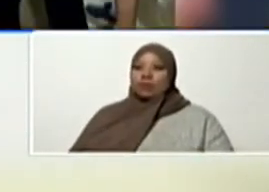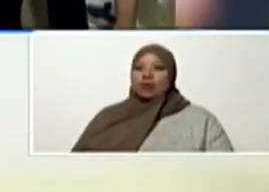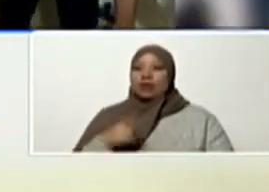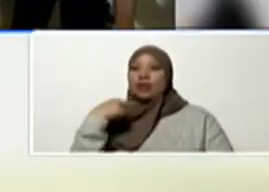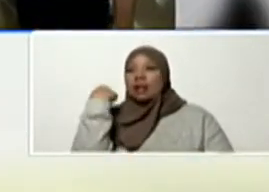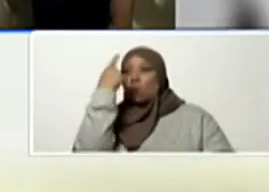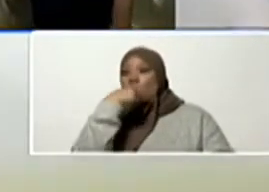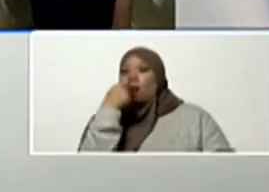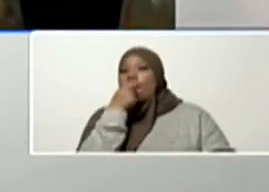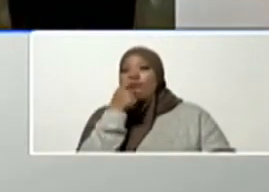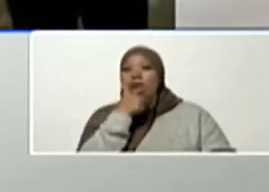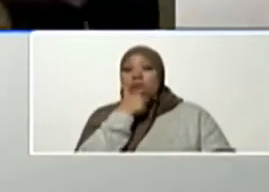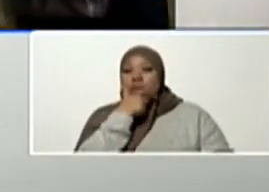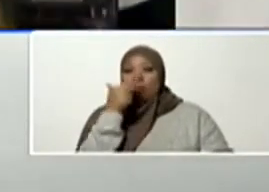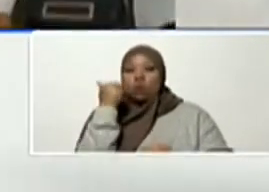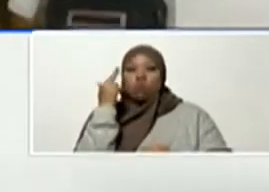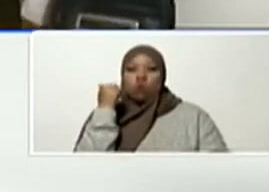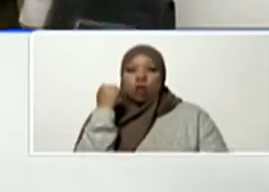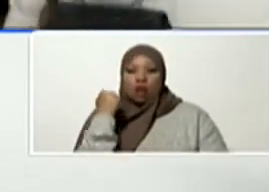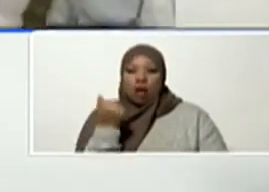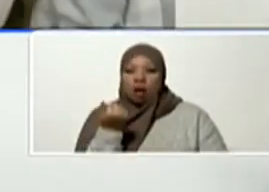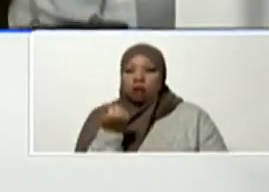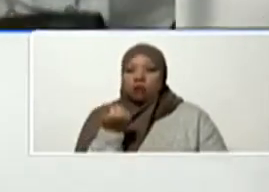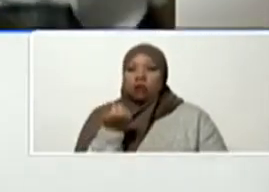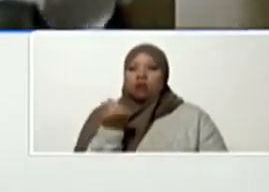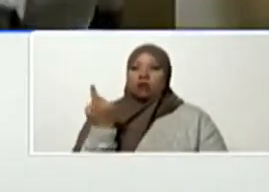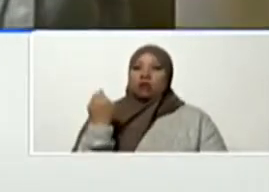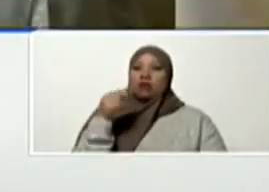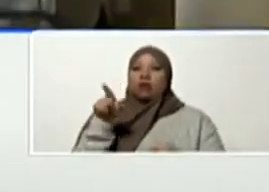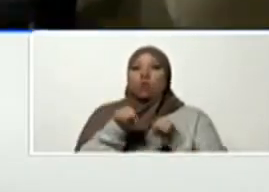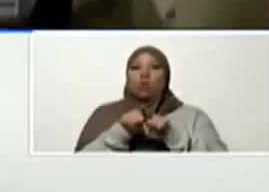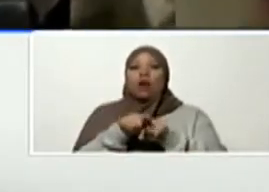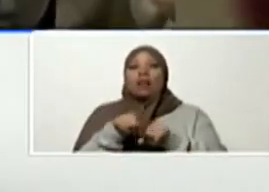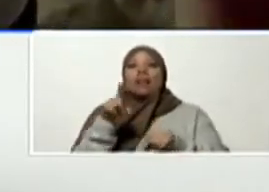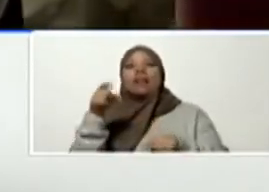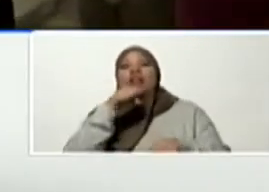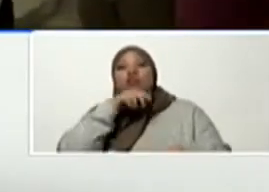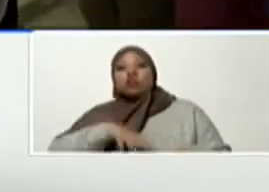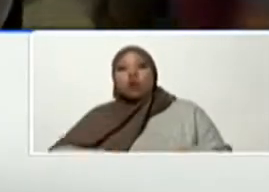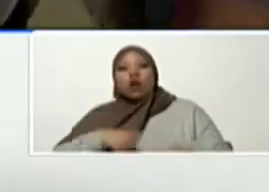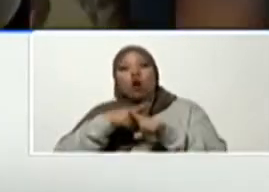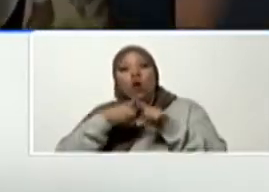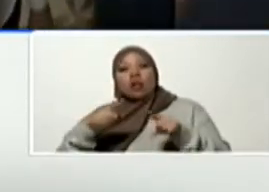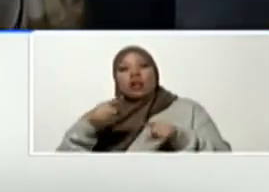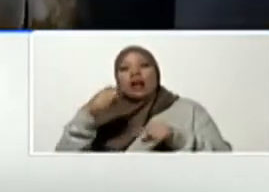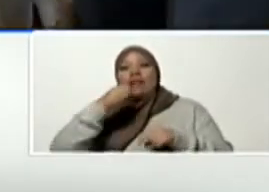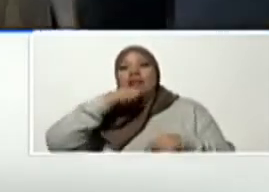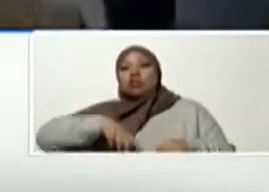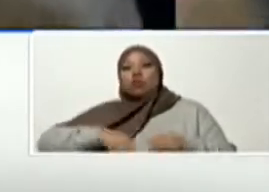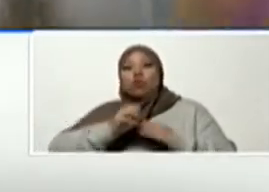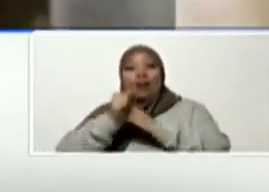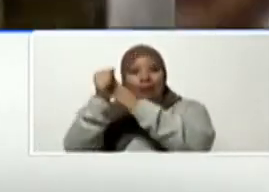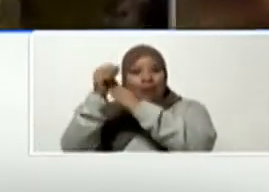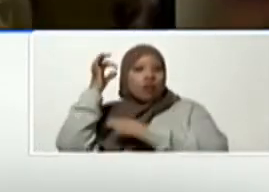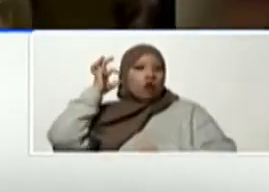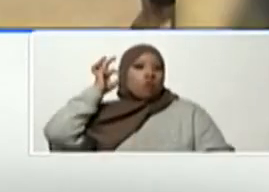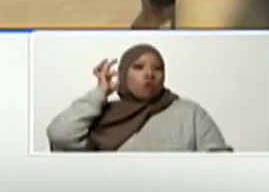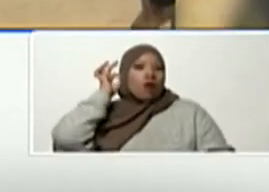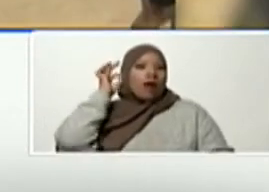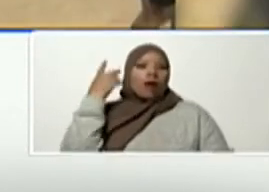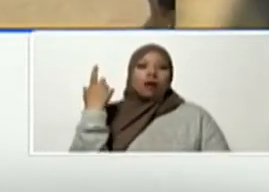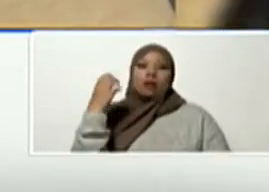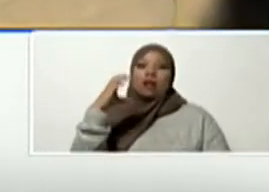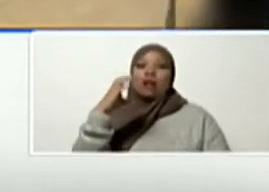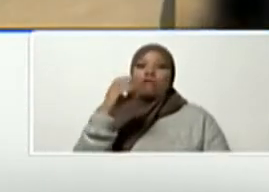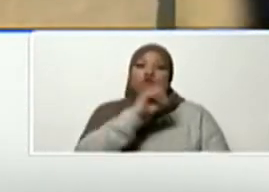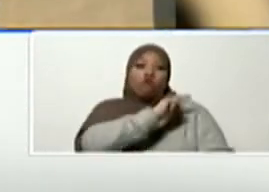¿verdad? La belleza, pues. A Cleopatra. La comparaban con Cleopatra, Silita. Por allá. ¿Ah?